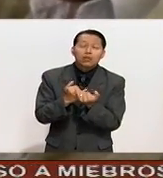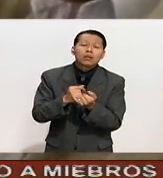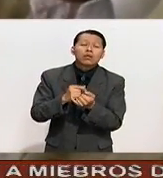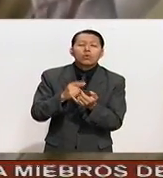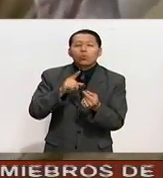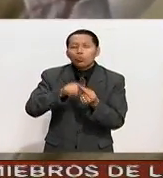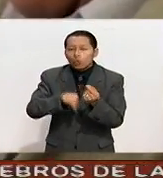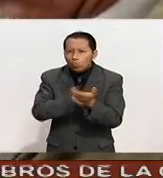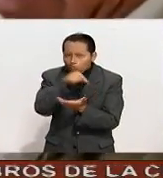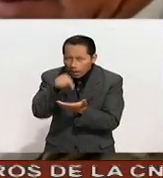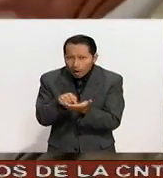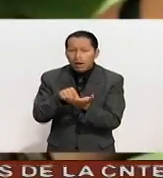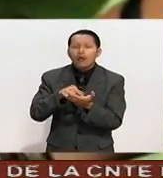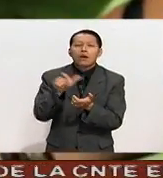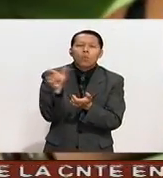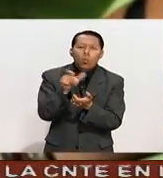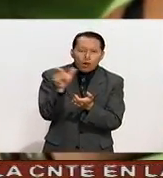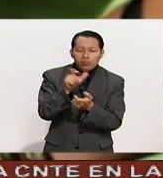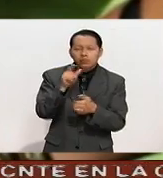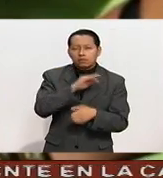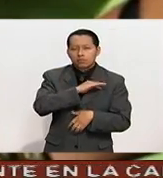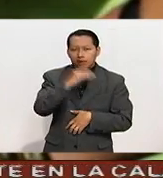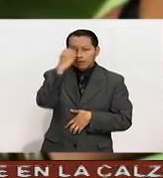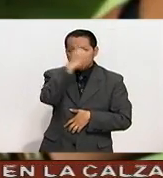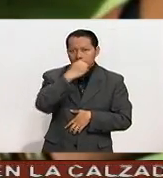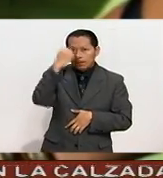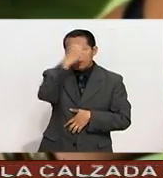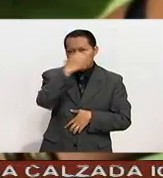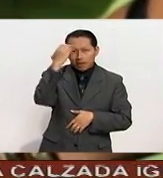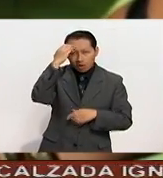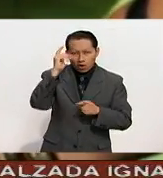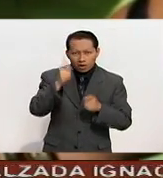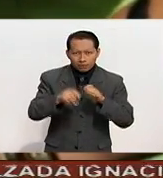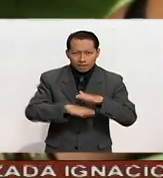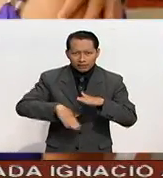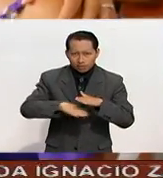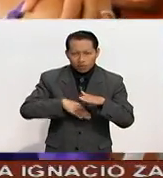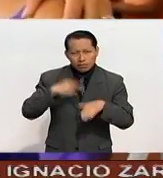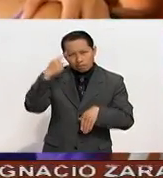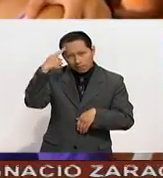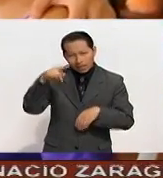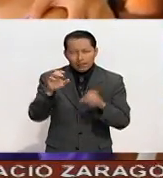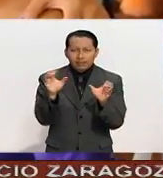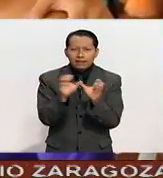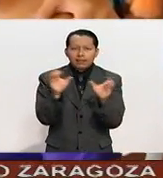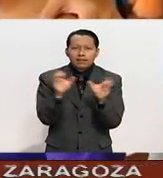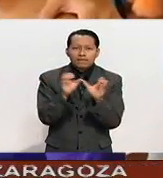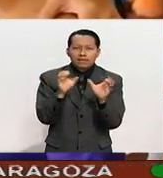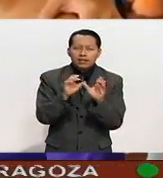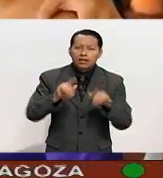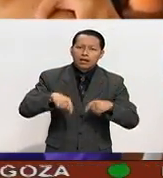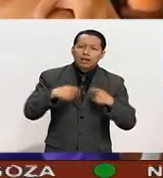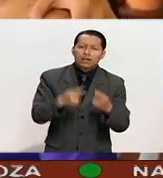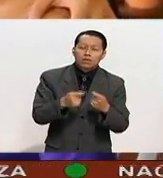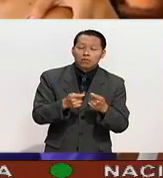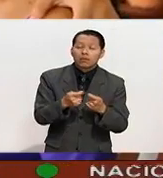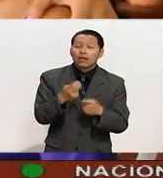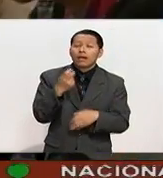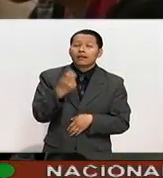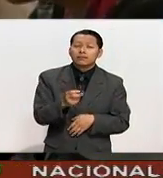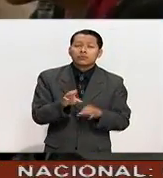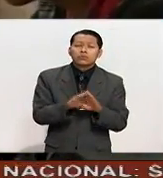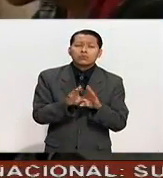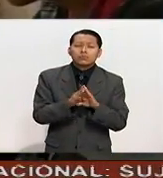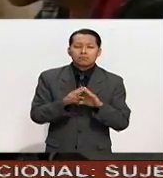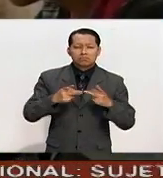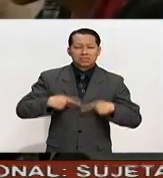este examen de conocimientos básicos para que puedan tener su certificado. Y de verdad esto les da a las